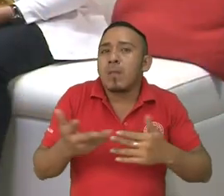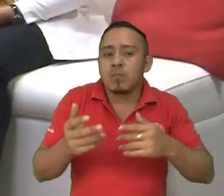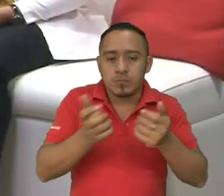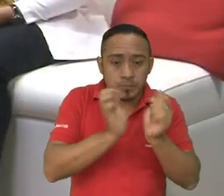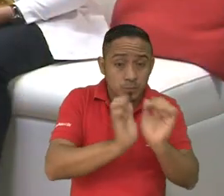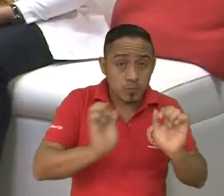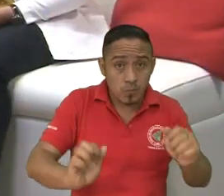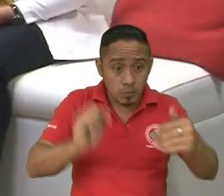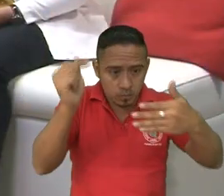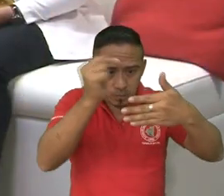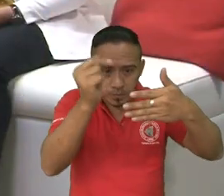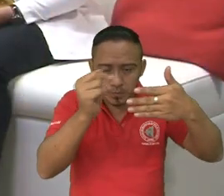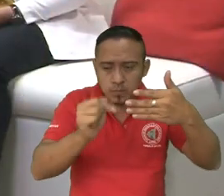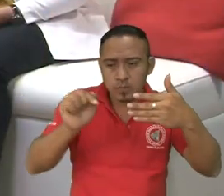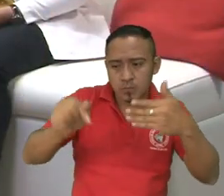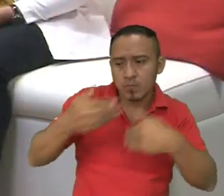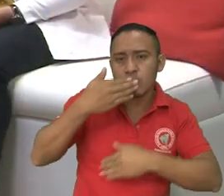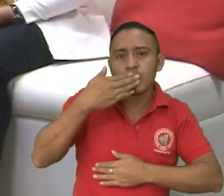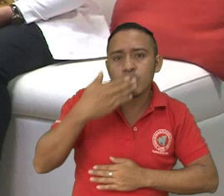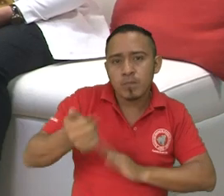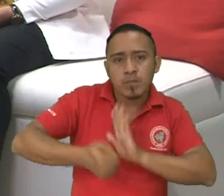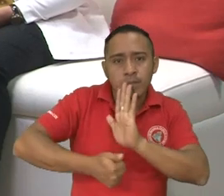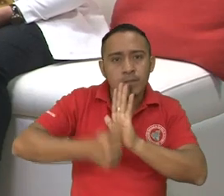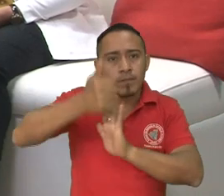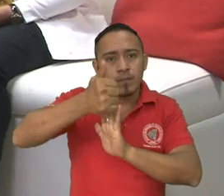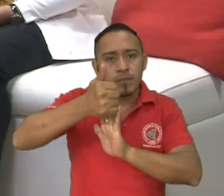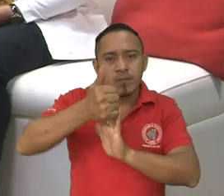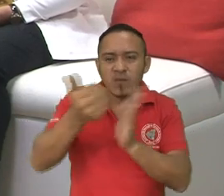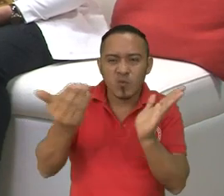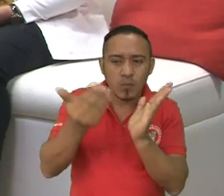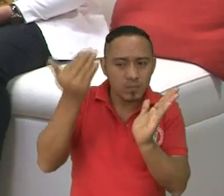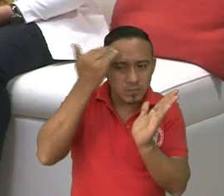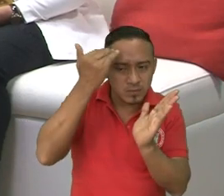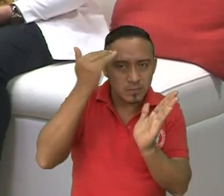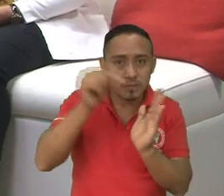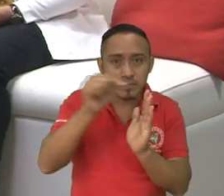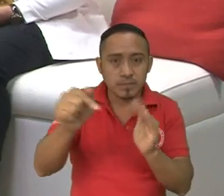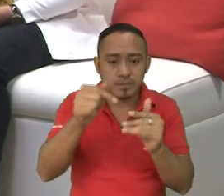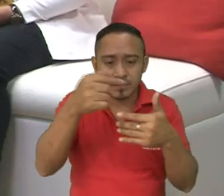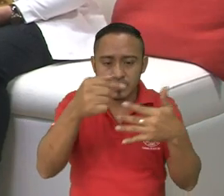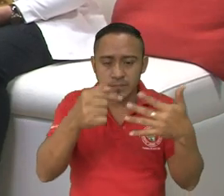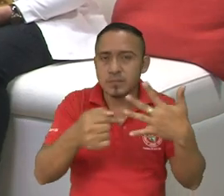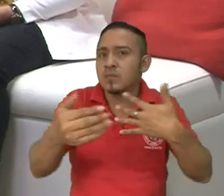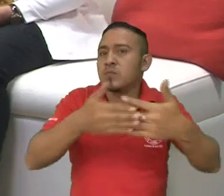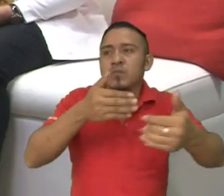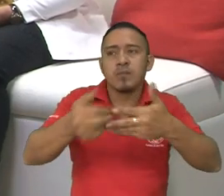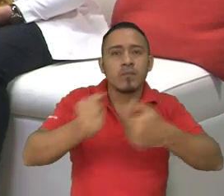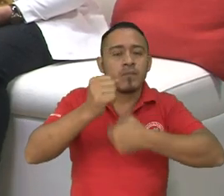niño tiene buena autoestima, licenciada, independientemente de su edad.